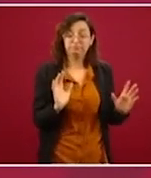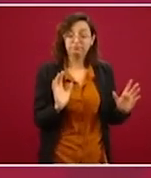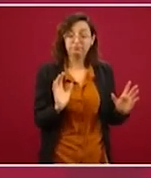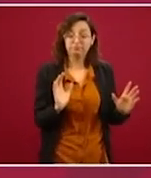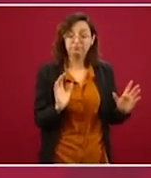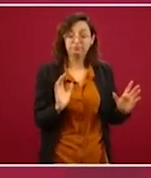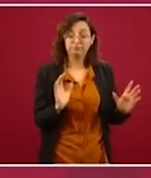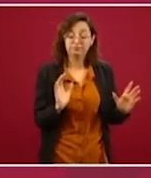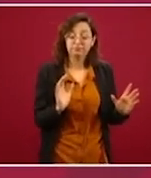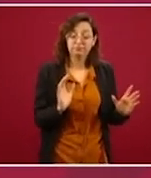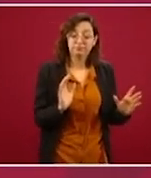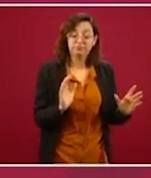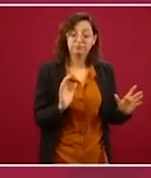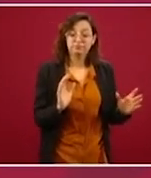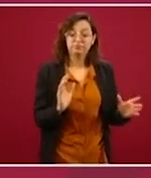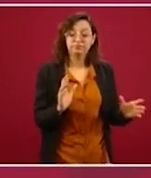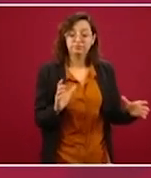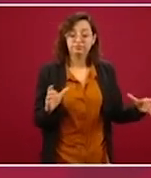los